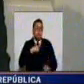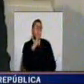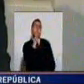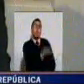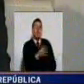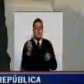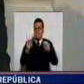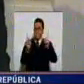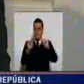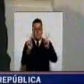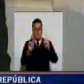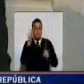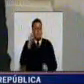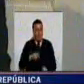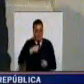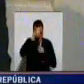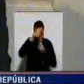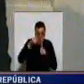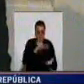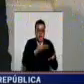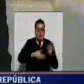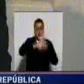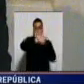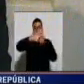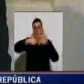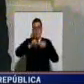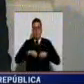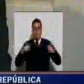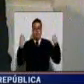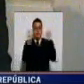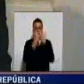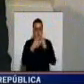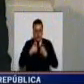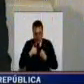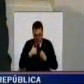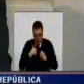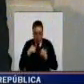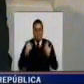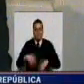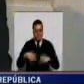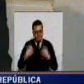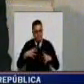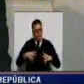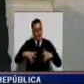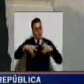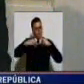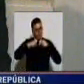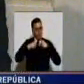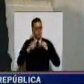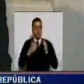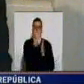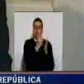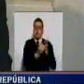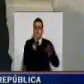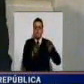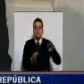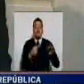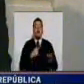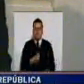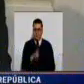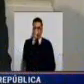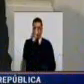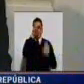cortes. Y agrega la Corte Constitucional, el acatamiento del precedente jurisprudencial es